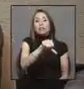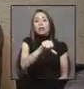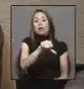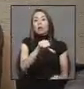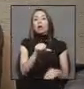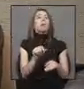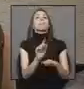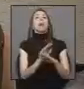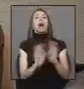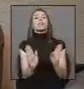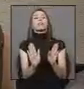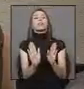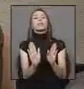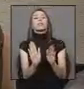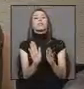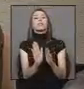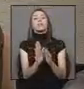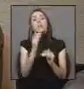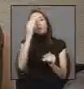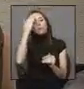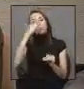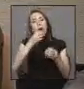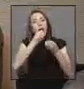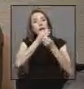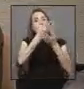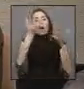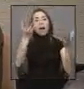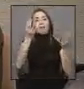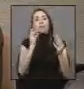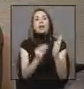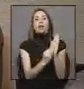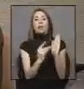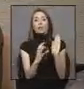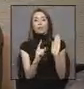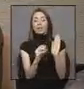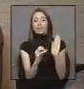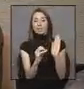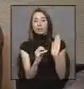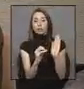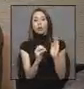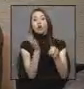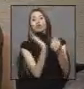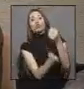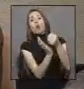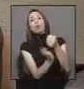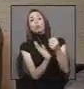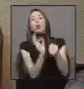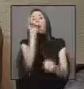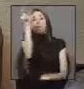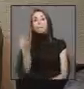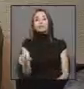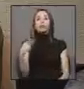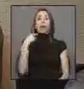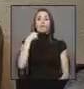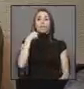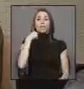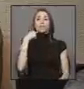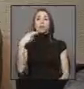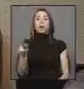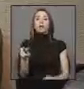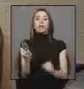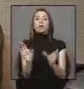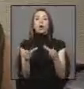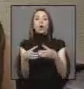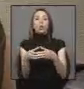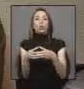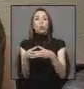purgar la infamia inherente al delito o por el solo hecho que la víctima pertenezca a